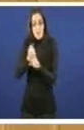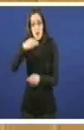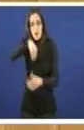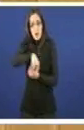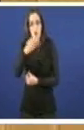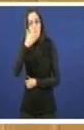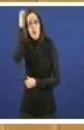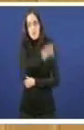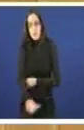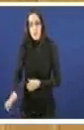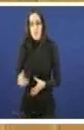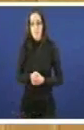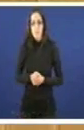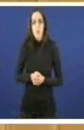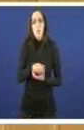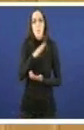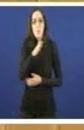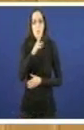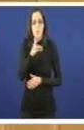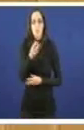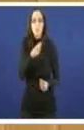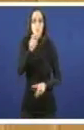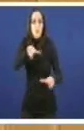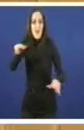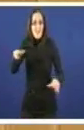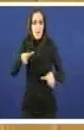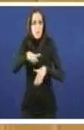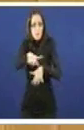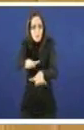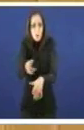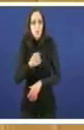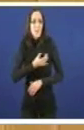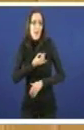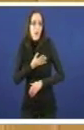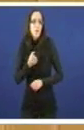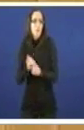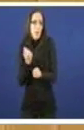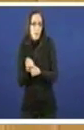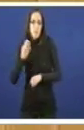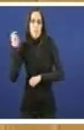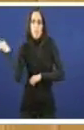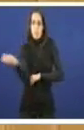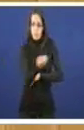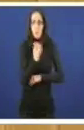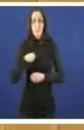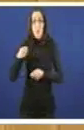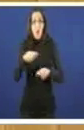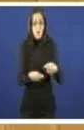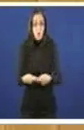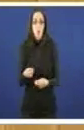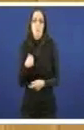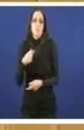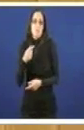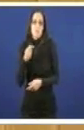esa é a realidade e por eso se manifestan todos os sindicatos e todos os traballadores dese consorcio por eso en